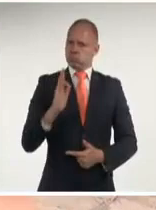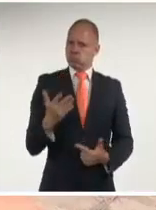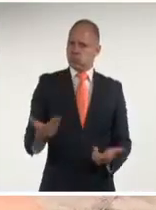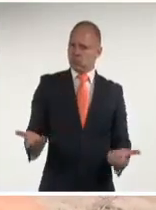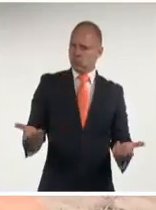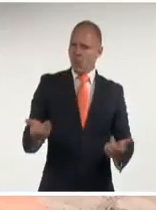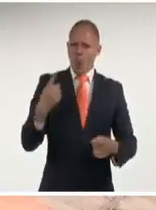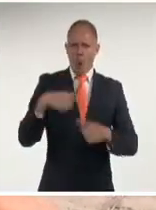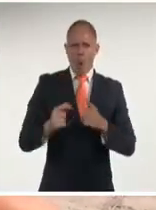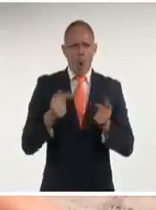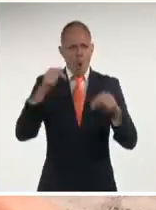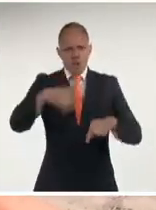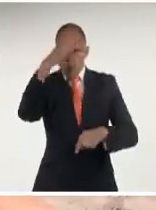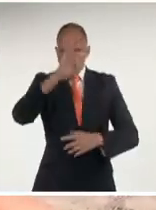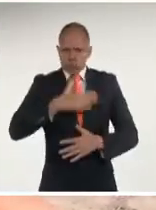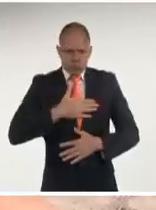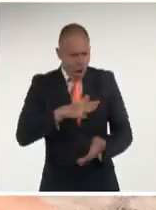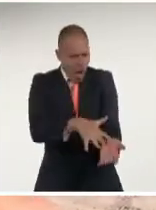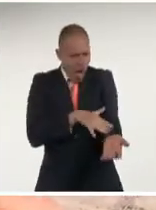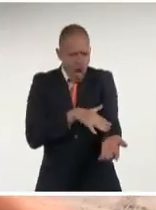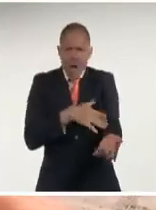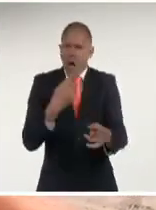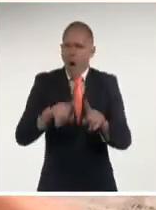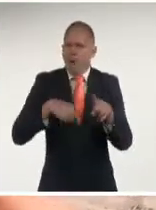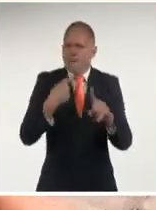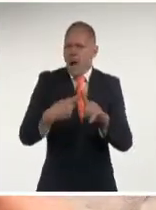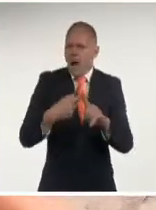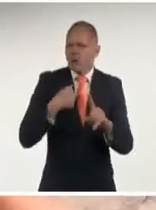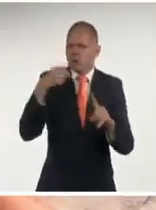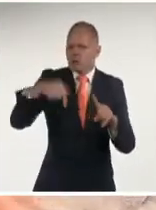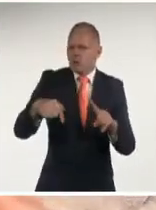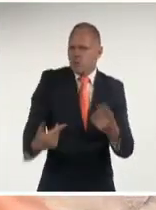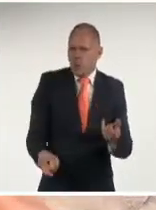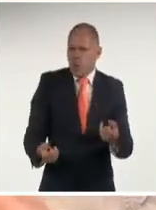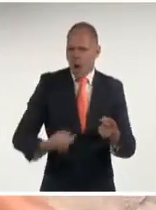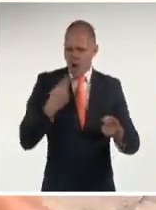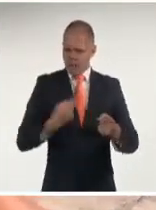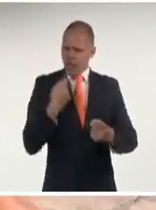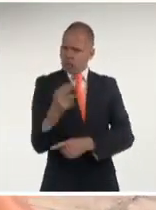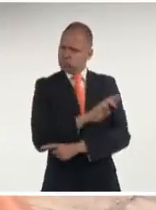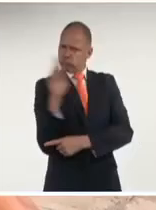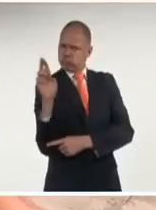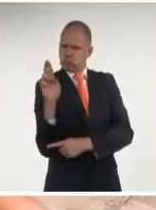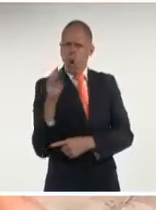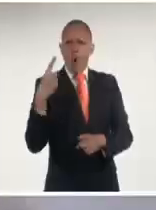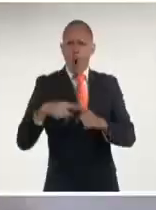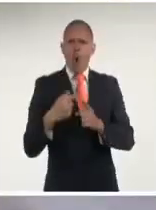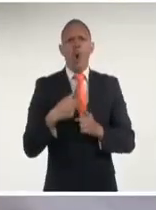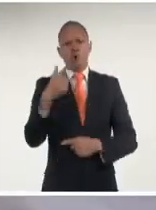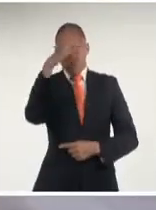que tengo con mi patria y con mi país, de seguir haciendo revolución y de decir sí